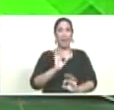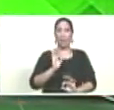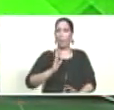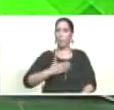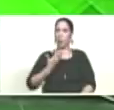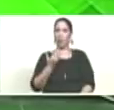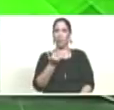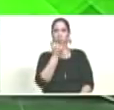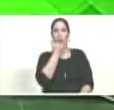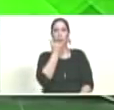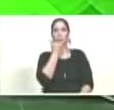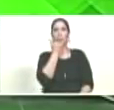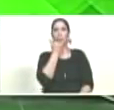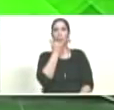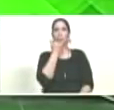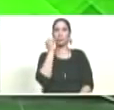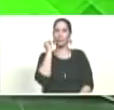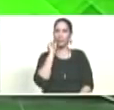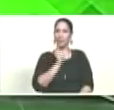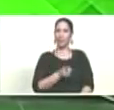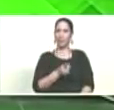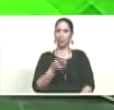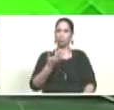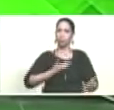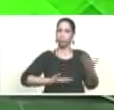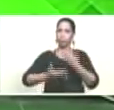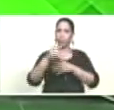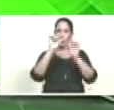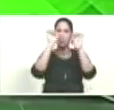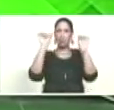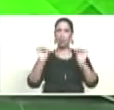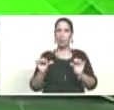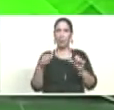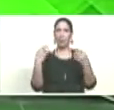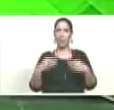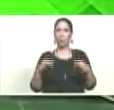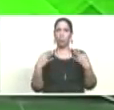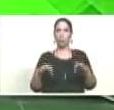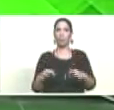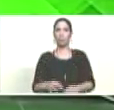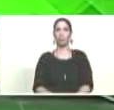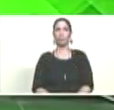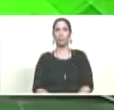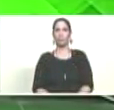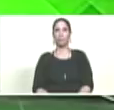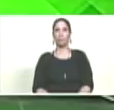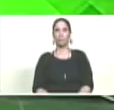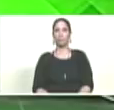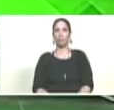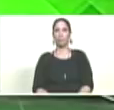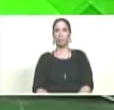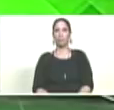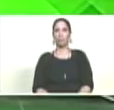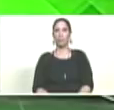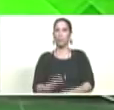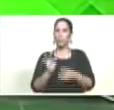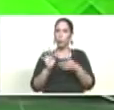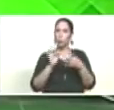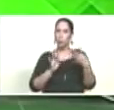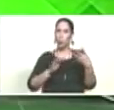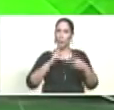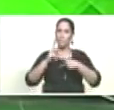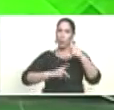hermano. Tiene que ser un sistema natural productivo, que funcione de